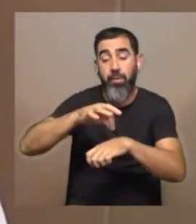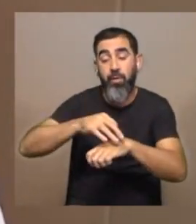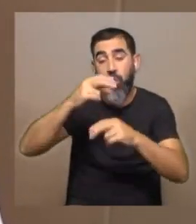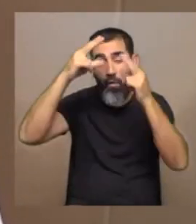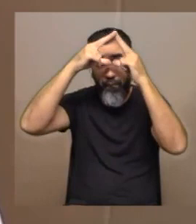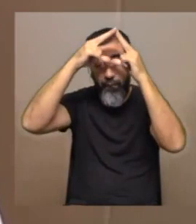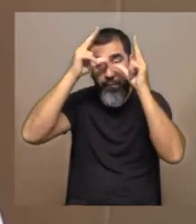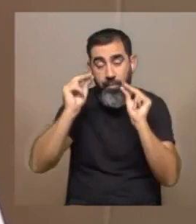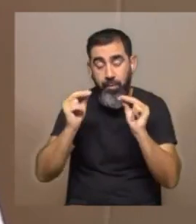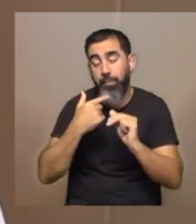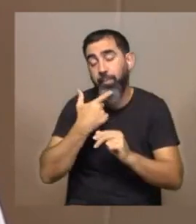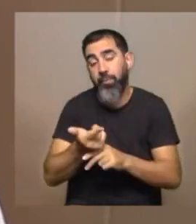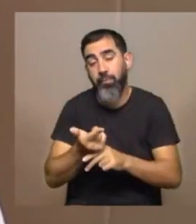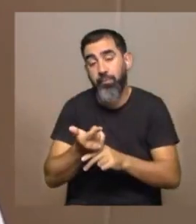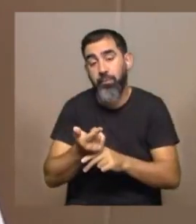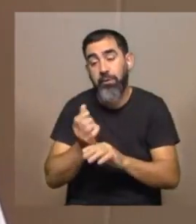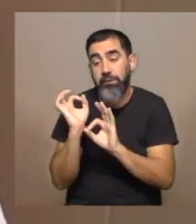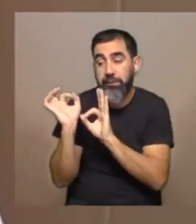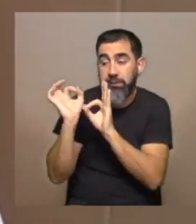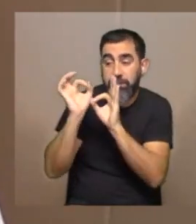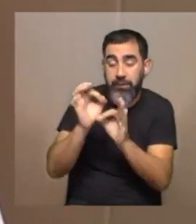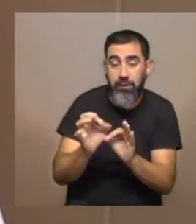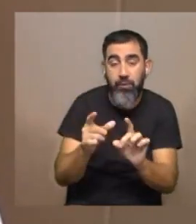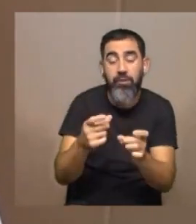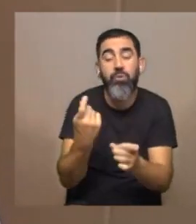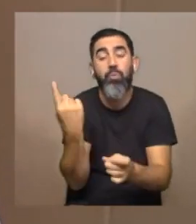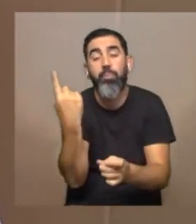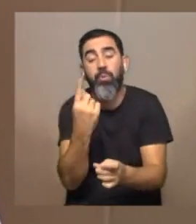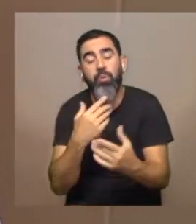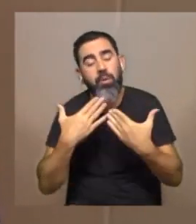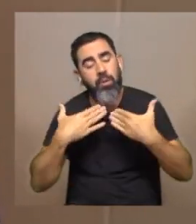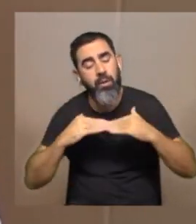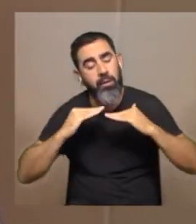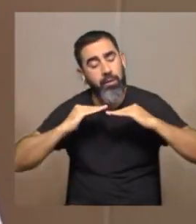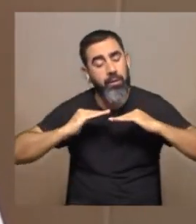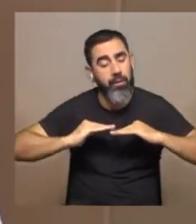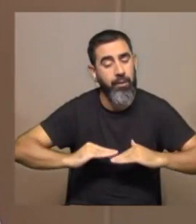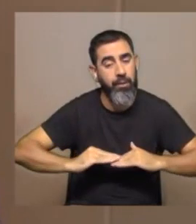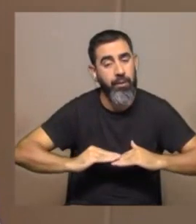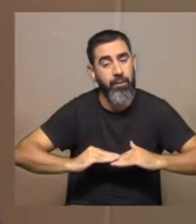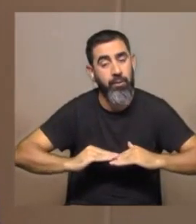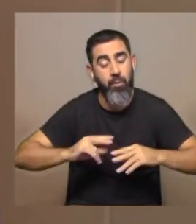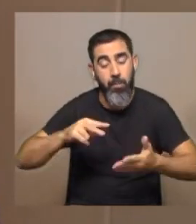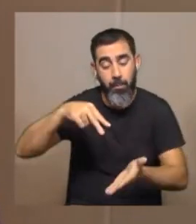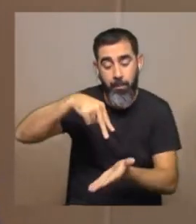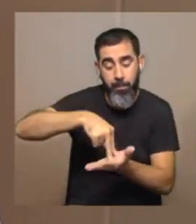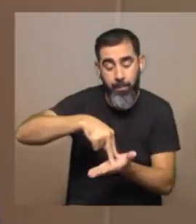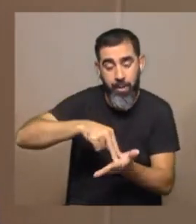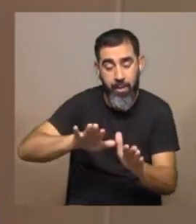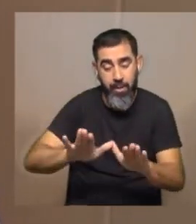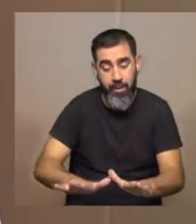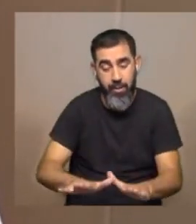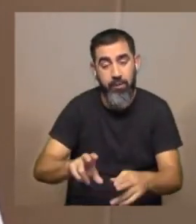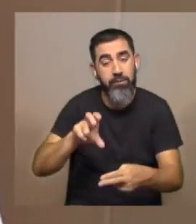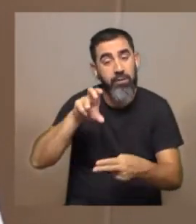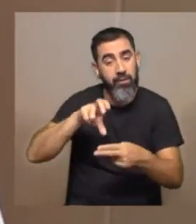a quien le tome la presión: recién llego, necesito unos minutos para estar tranquilo, tengo que tener las piernas apoyadas en el suelo, tengo que estar